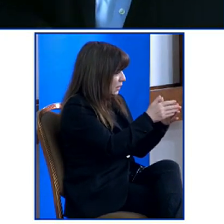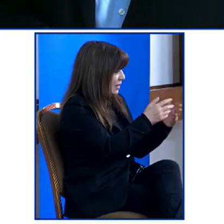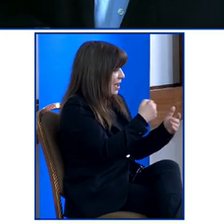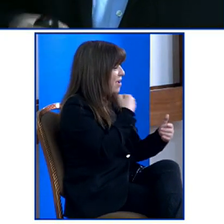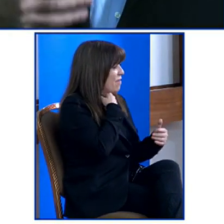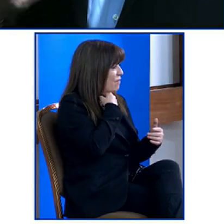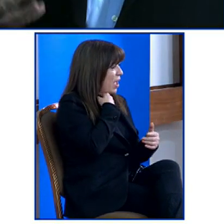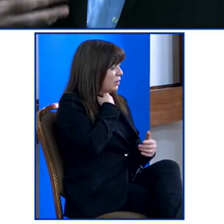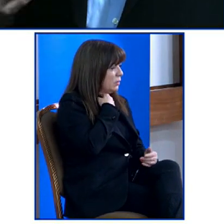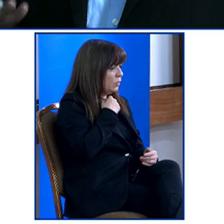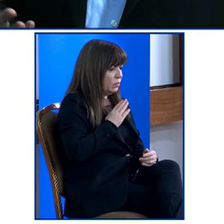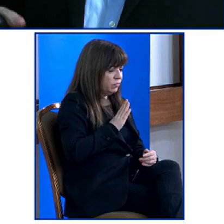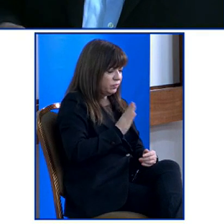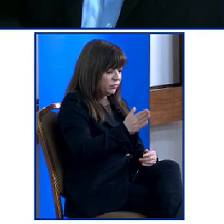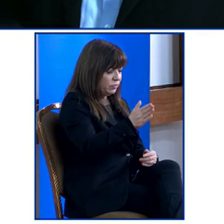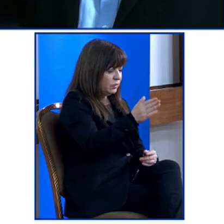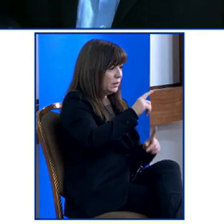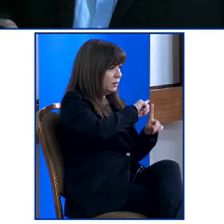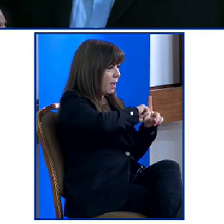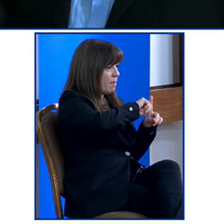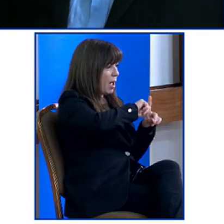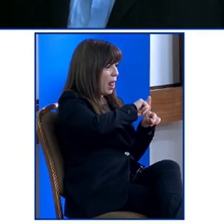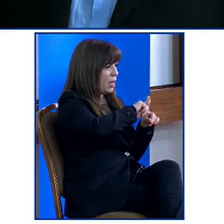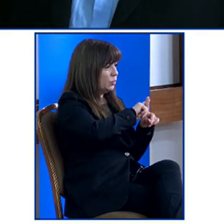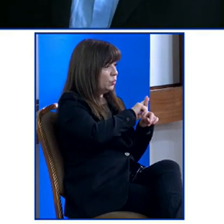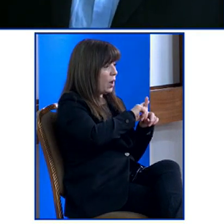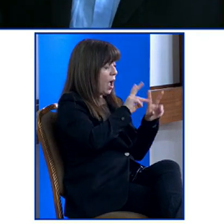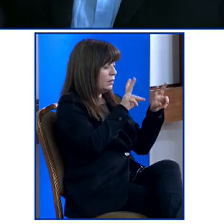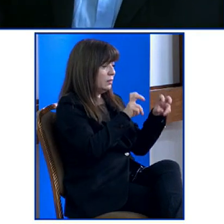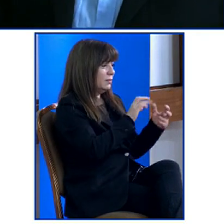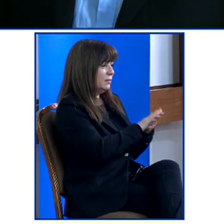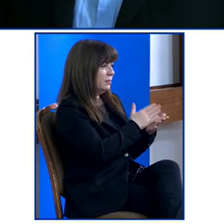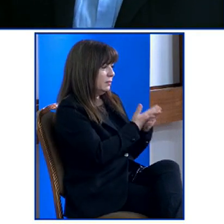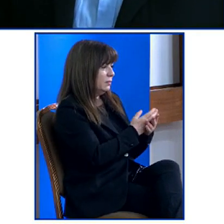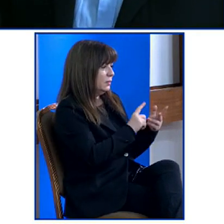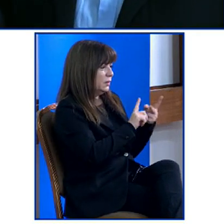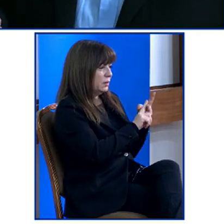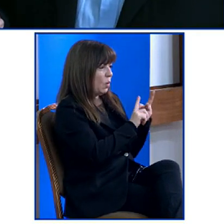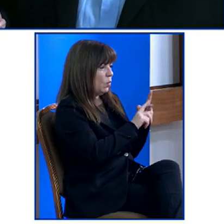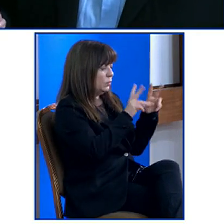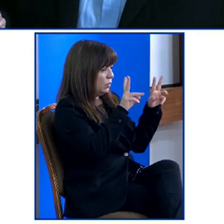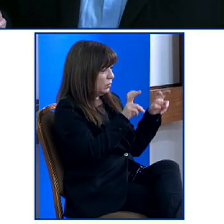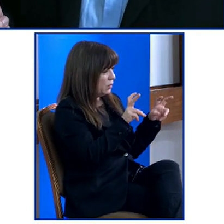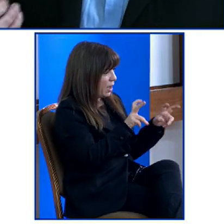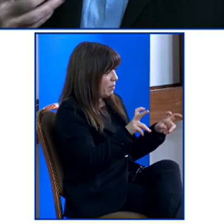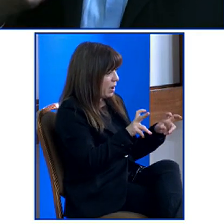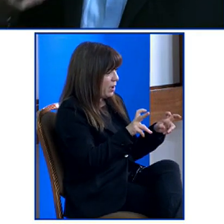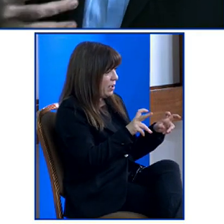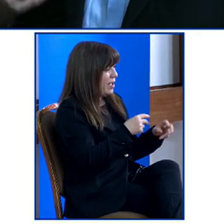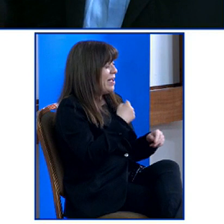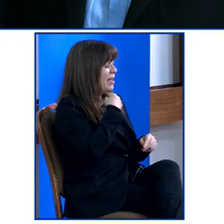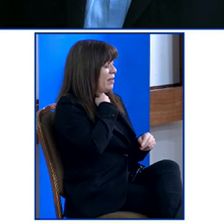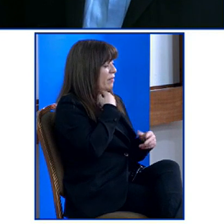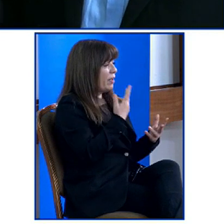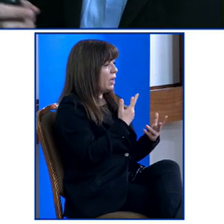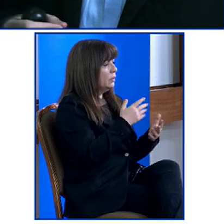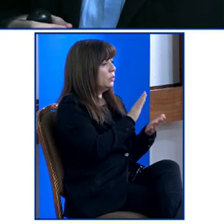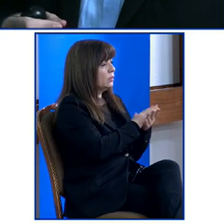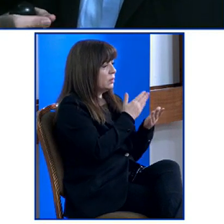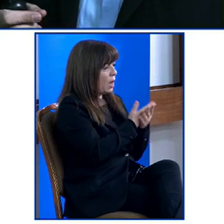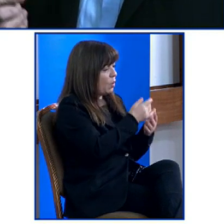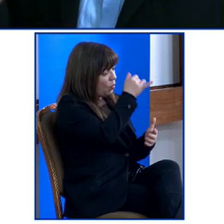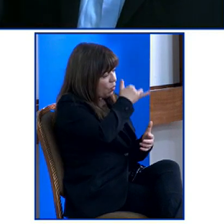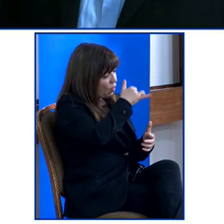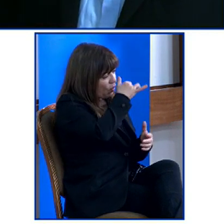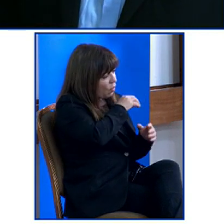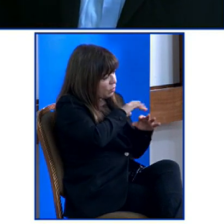efectos de la temperatura sobre la salud. La segunda área, la gran área temática, es los efectos sobre la salud de la contaminación